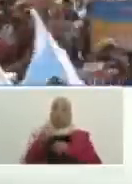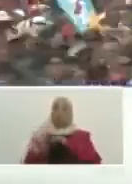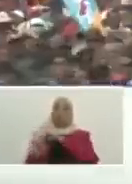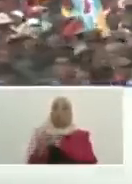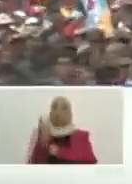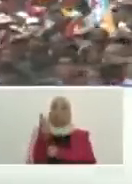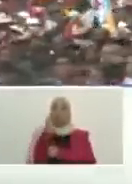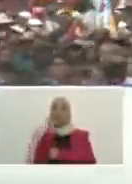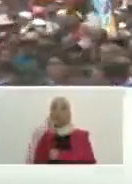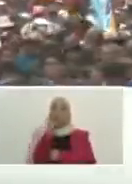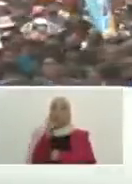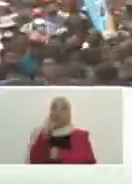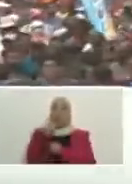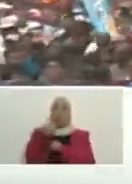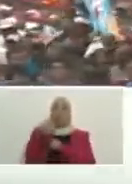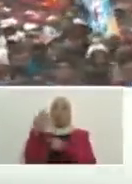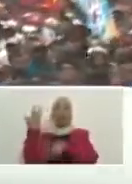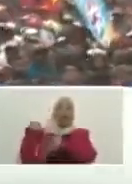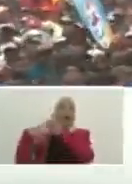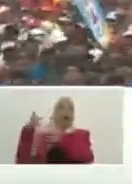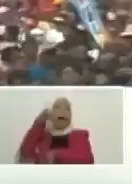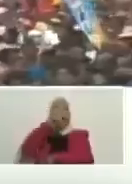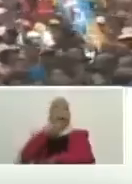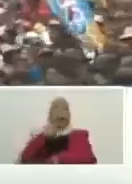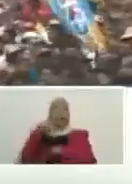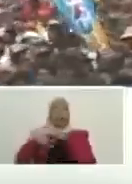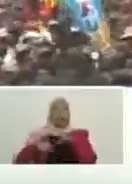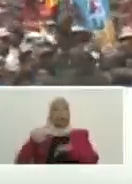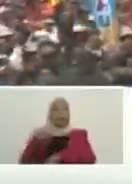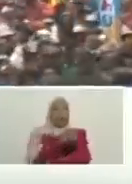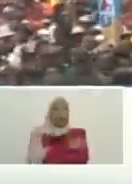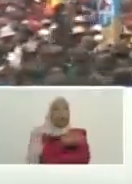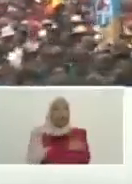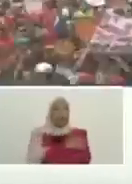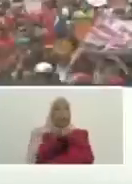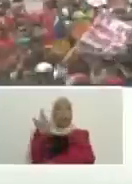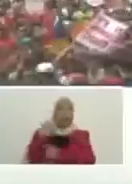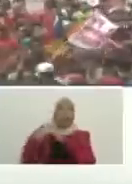traicionada y mancillada durante siglos.